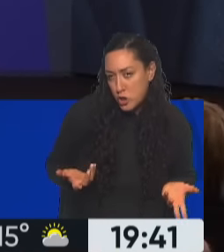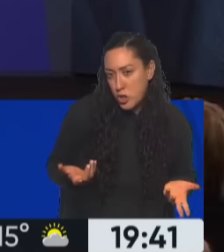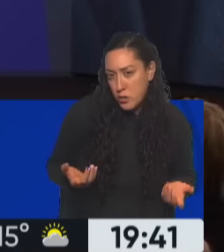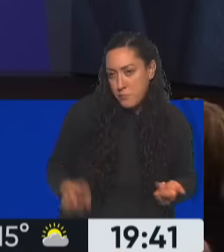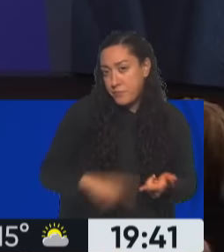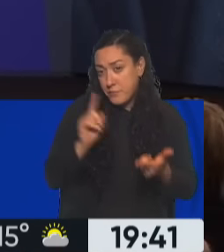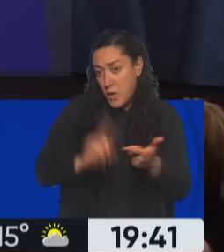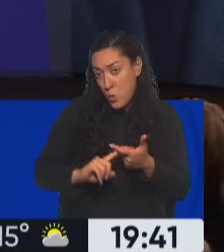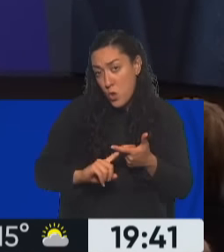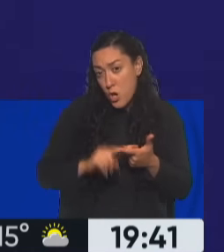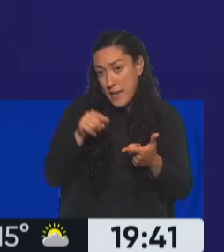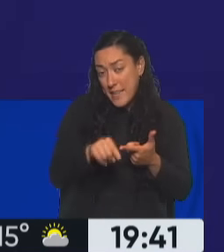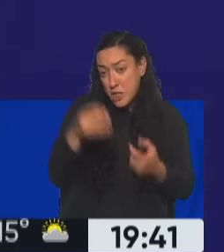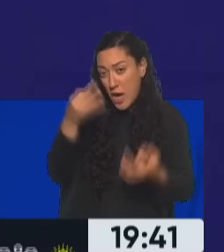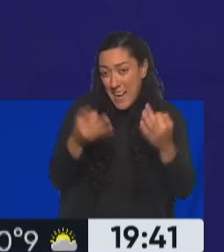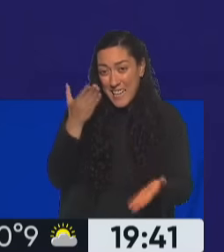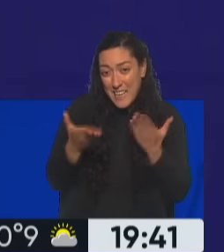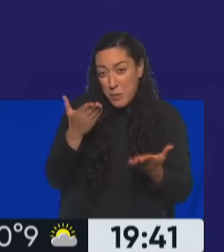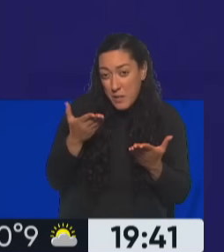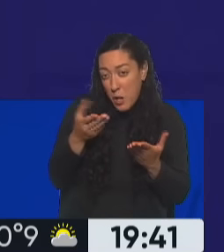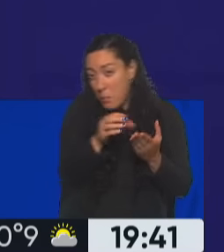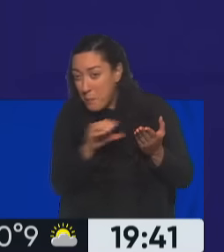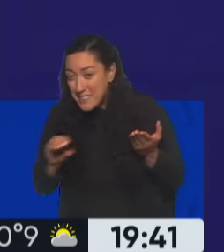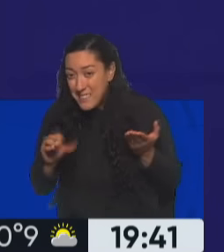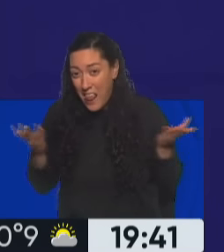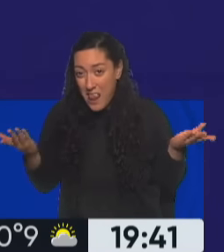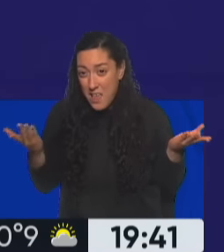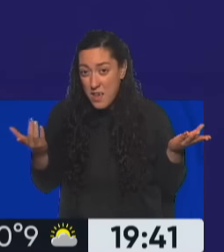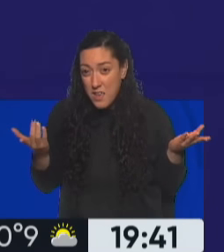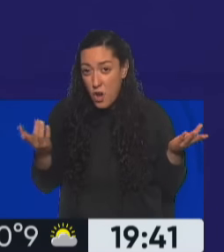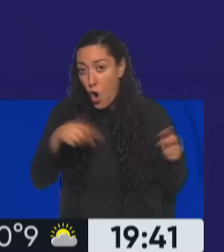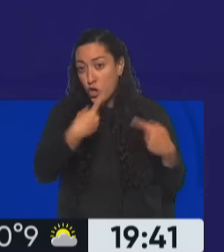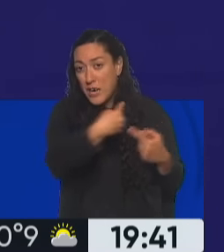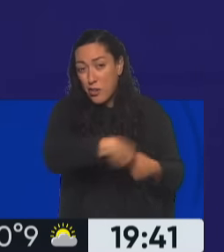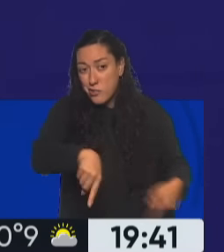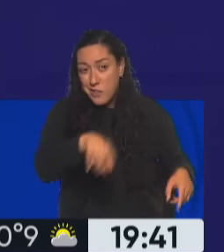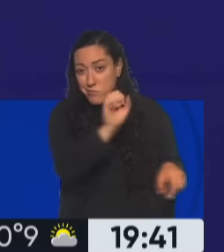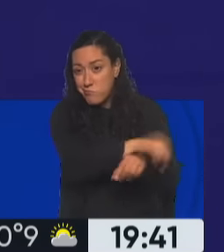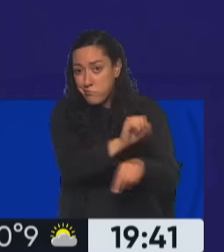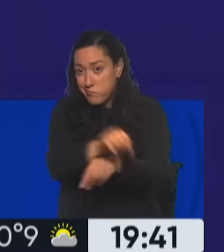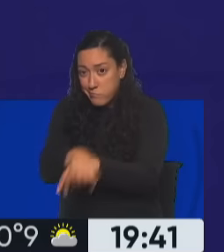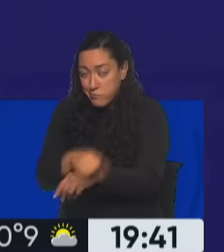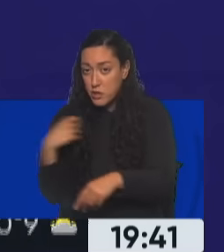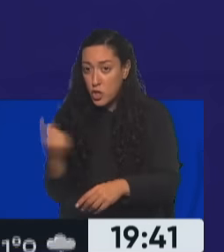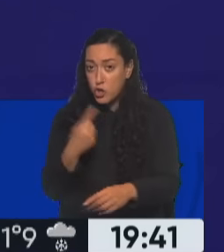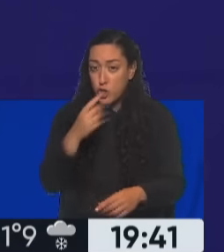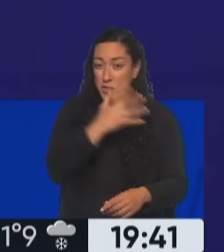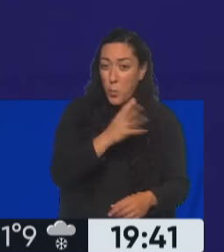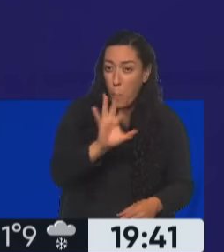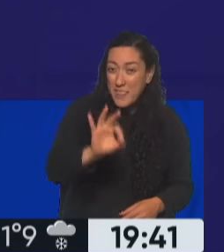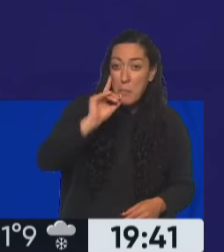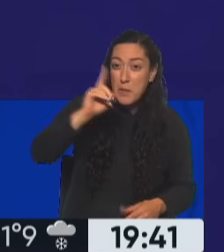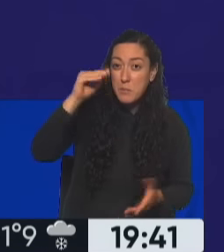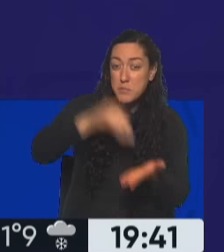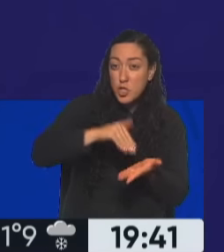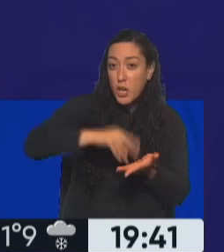tiene un problema de análisis de equilibrio parcial, ignorando todo lo demás. Dicho sea de paso, nosotros pagamos 50.000 millones de dólares